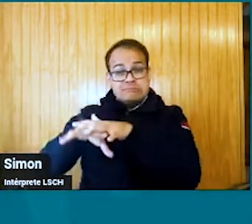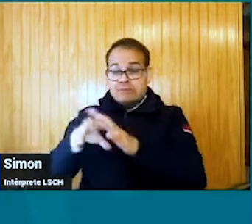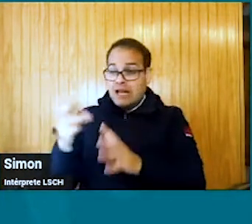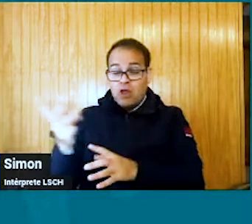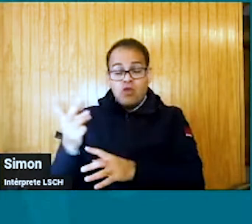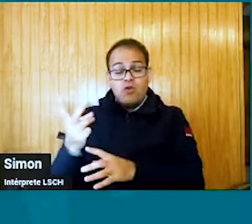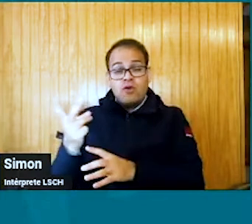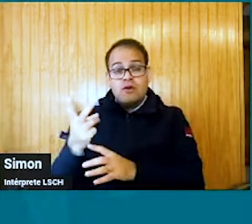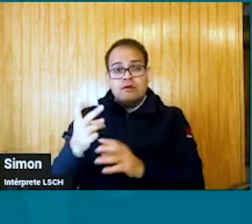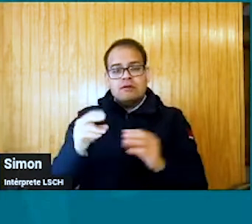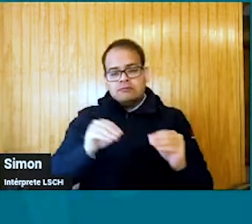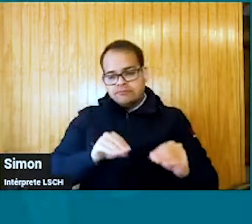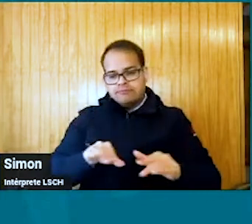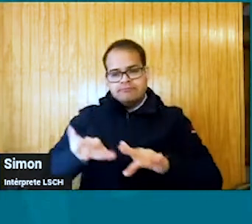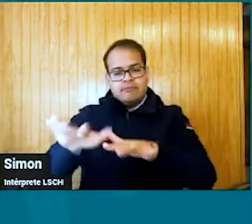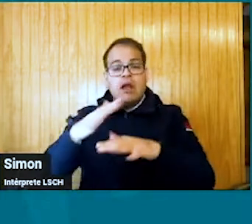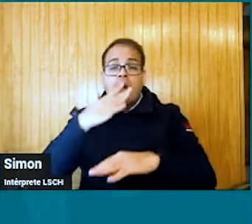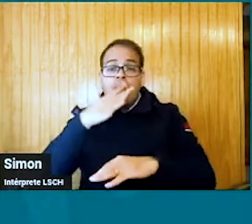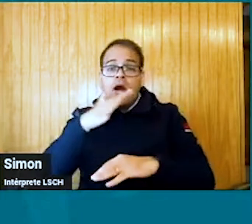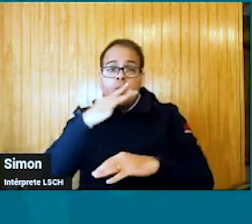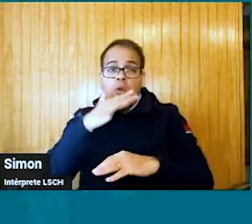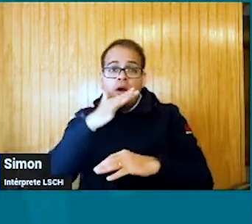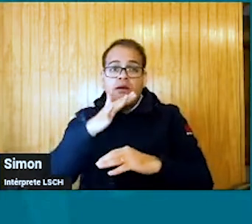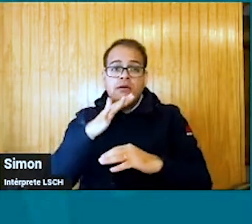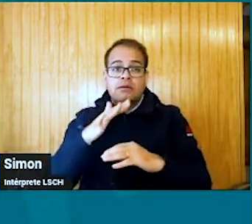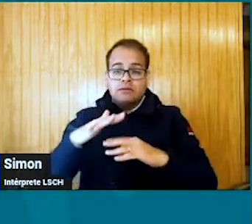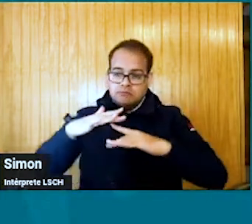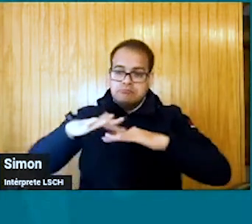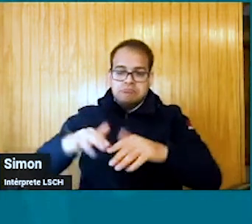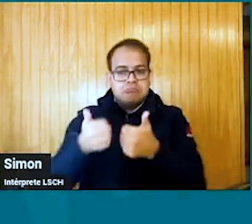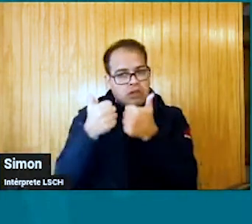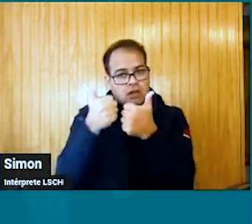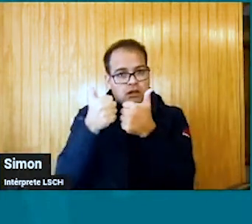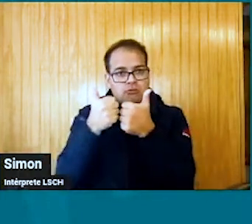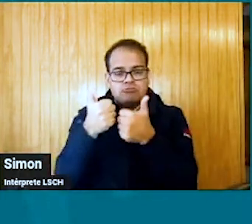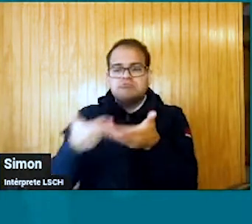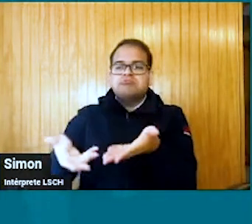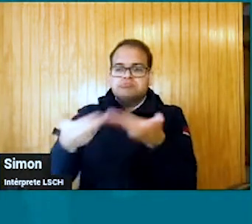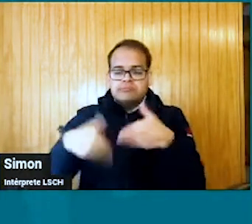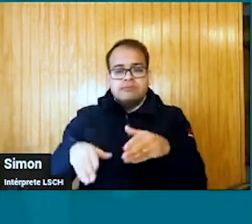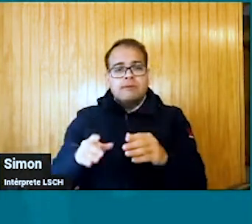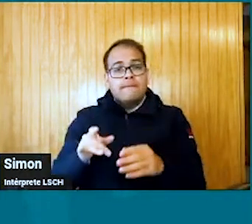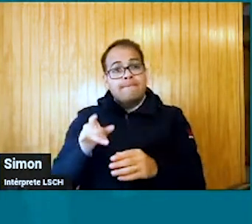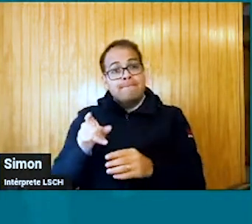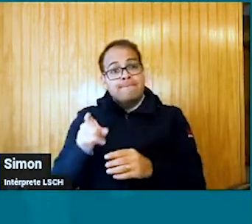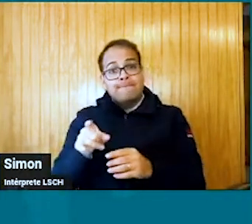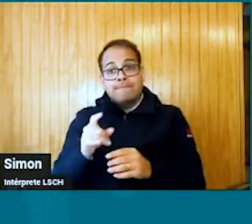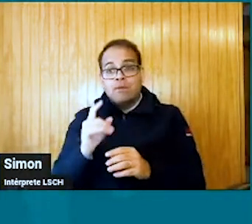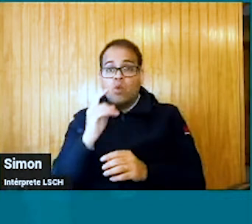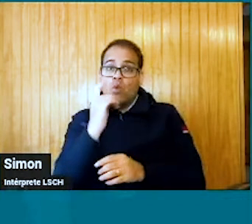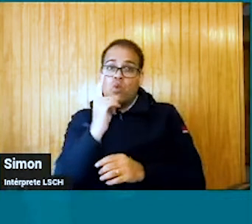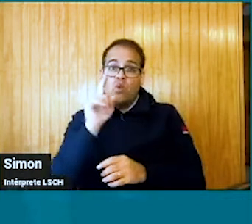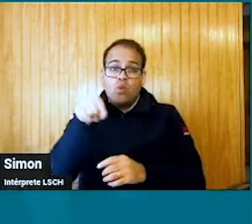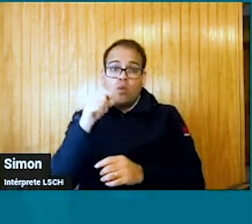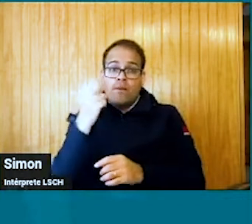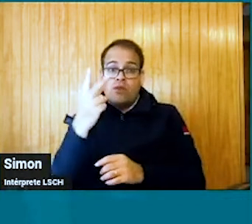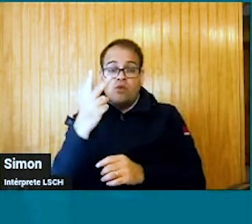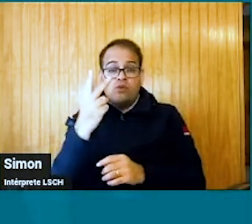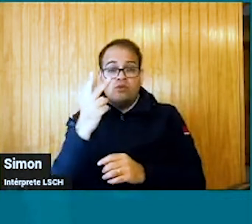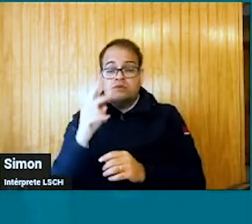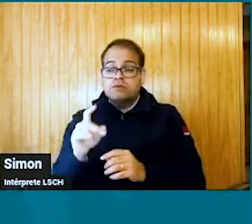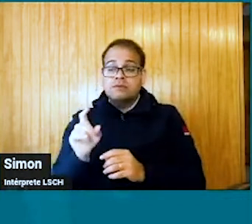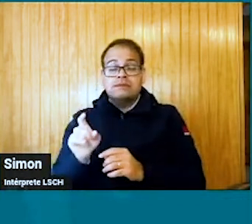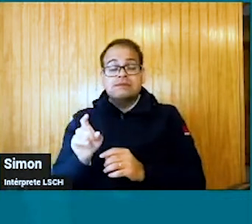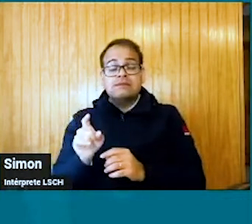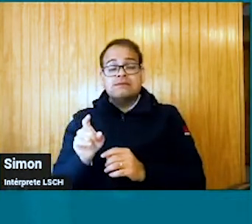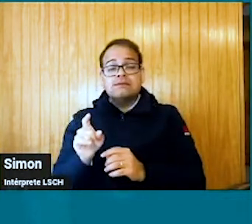juntan, se libera humedad, agua, siempre es bienvenida, y esa tasa de caída de 1,2 grados